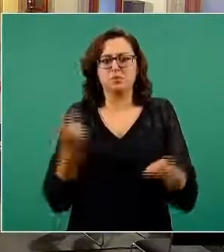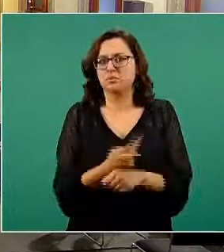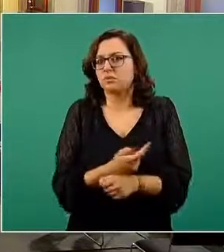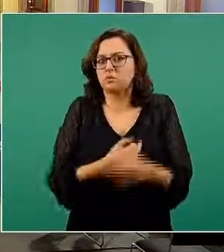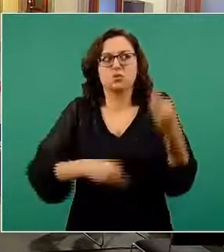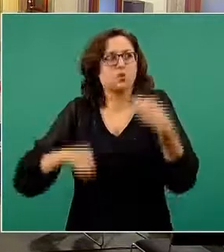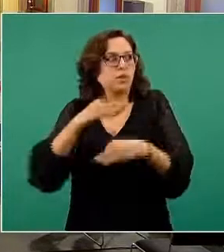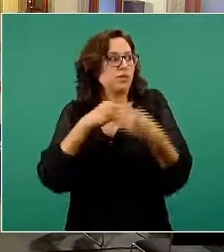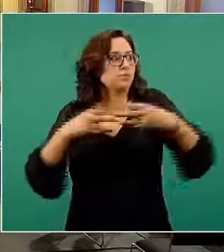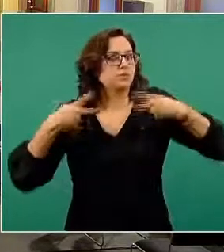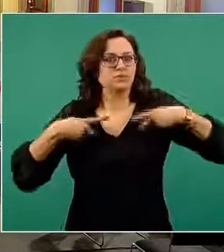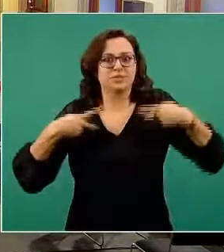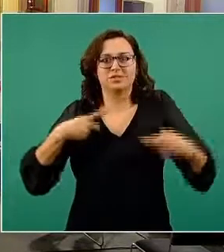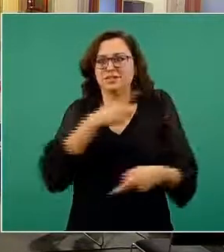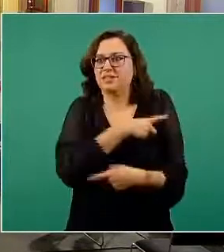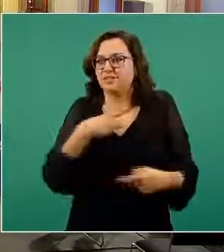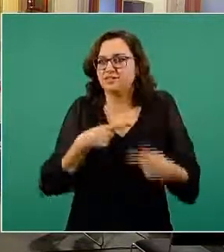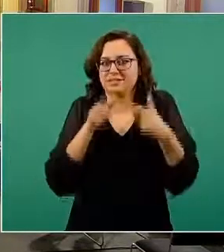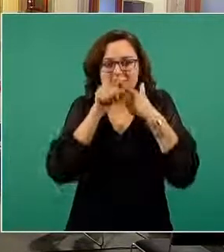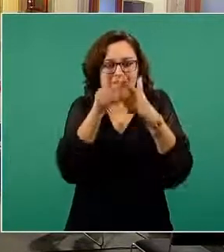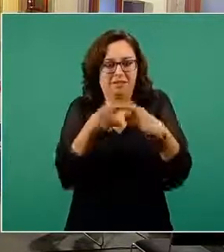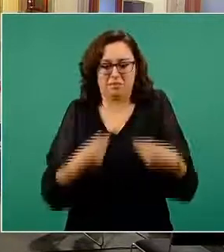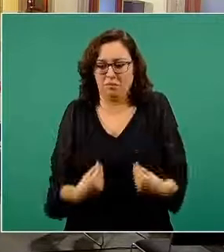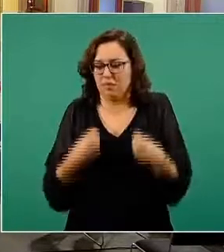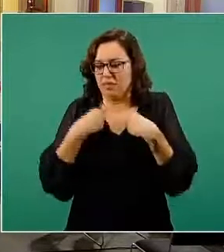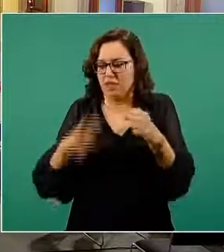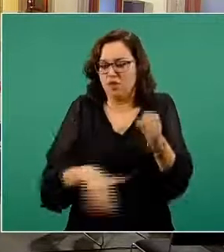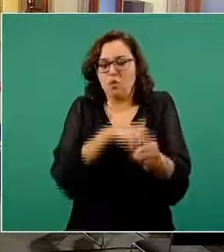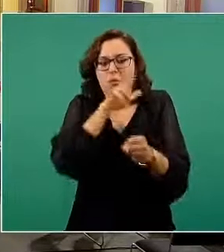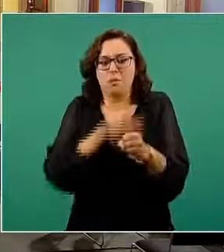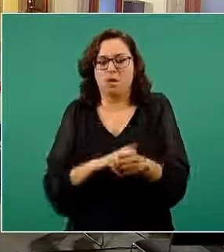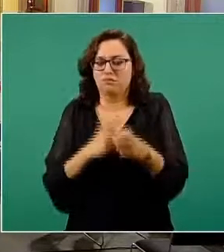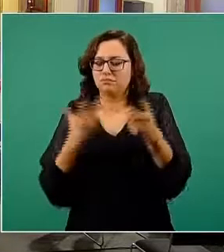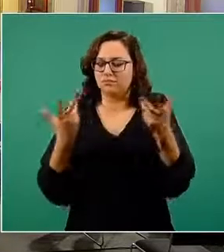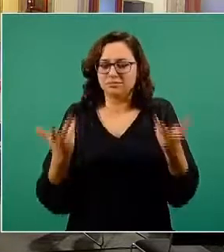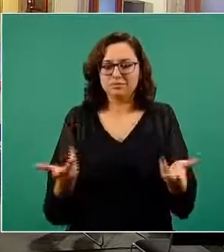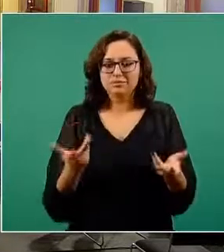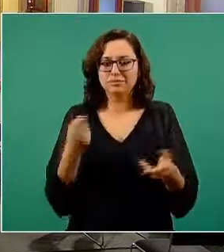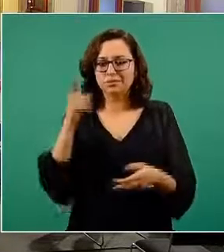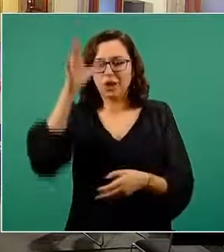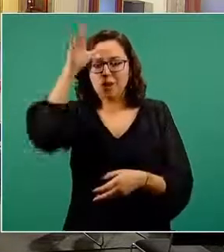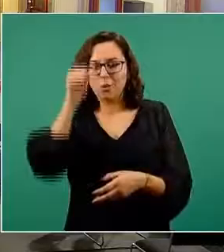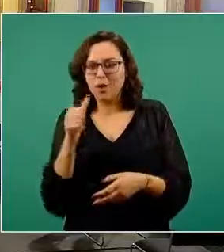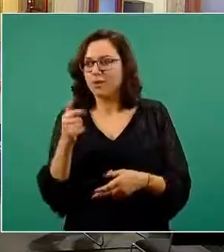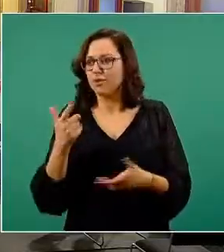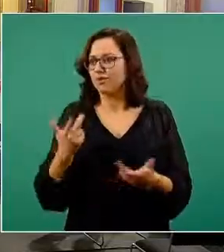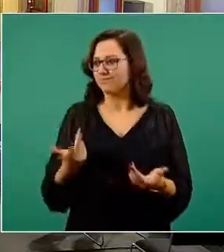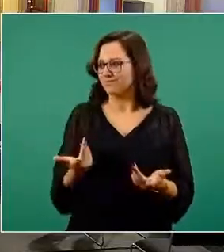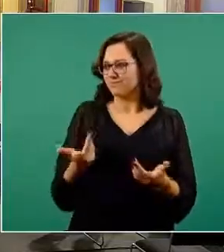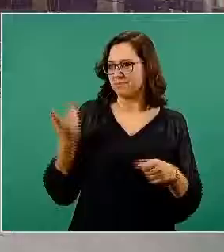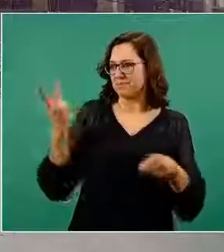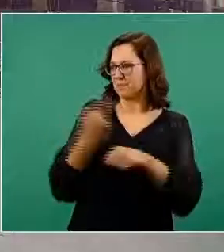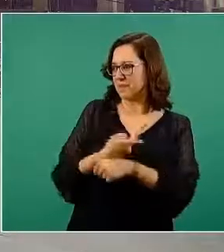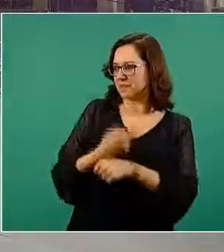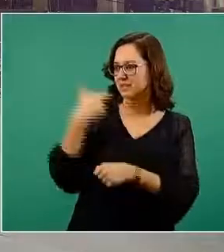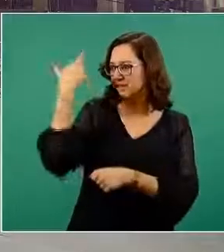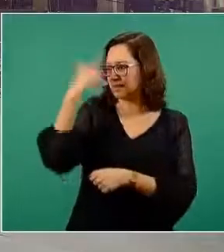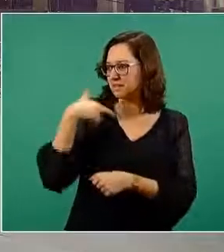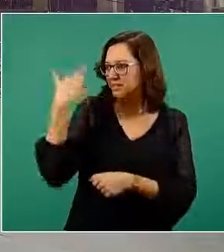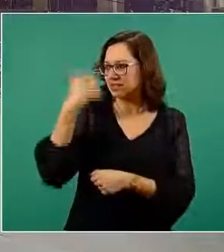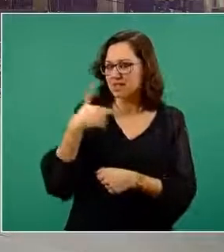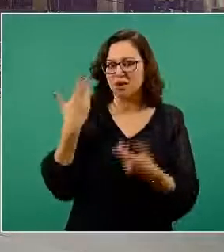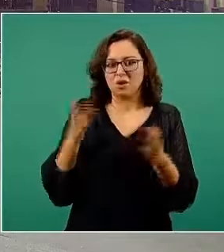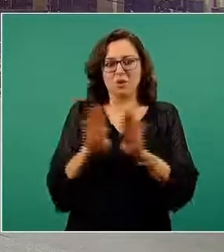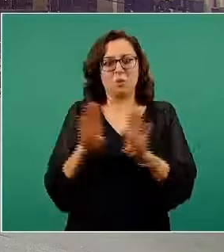volver a la normalidad. En ese sentido, la pregunta es, ¿cuándo se podría revisar esta cuestión? Y hasta ahí la dejo porque, bueno, tenía otro tema,